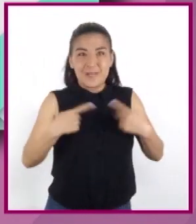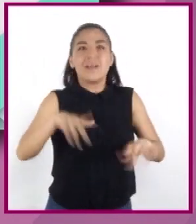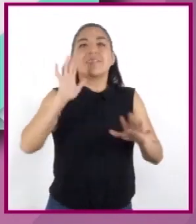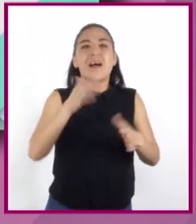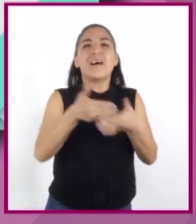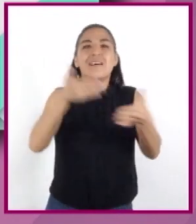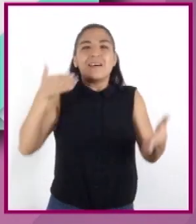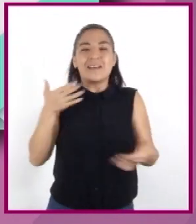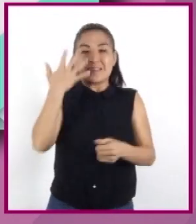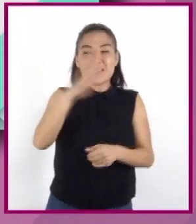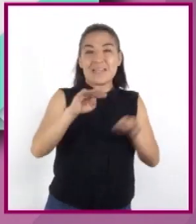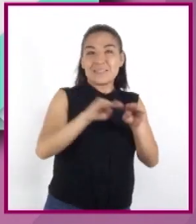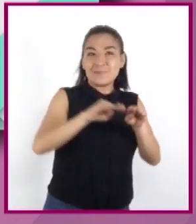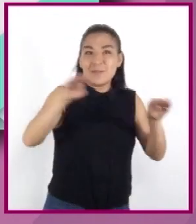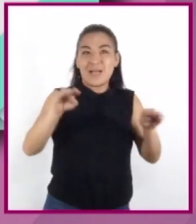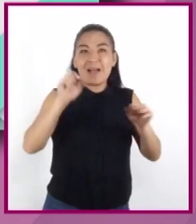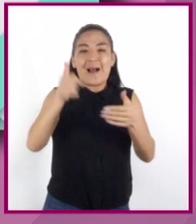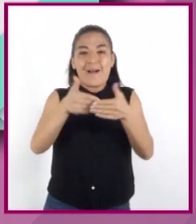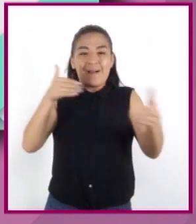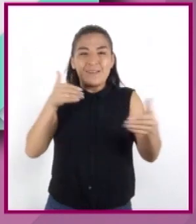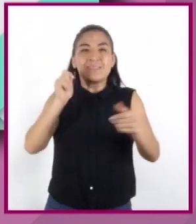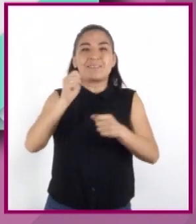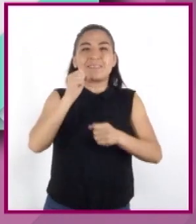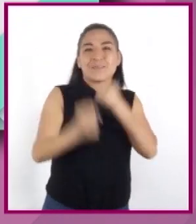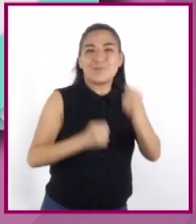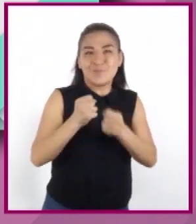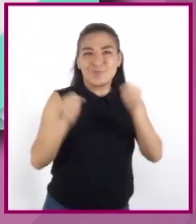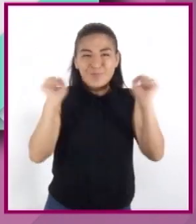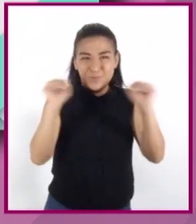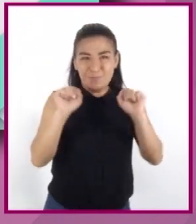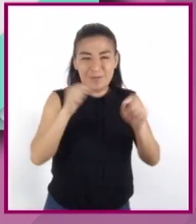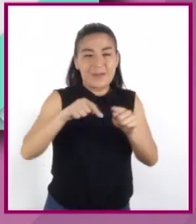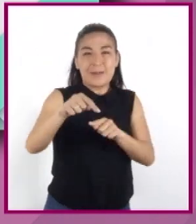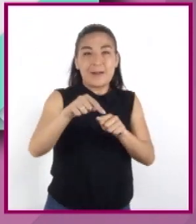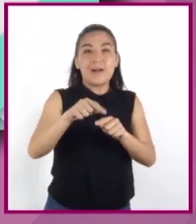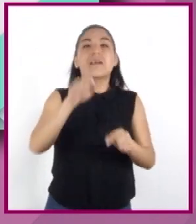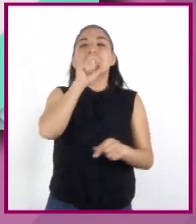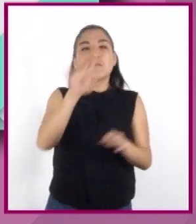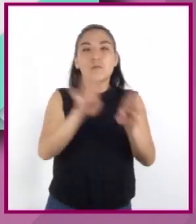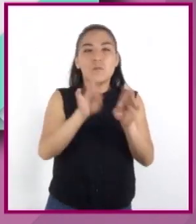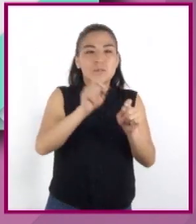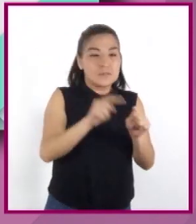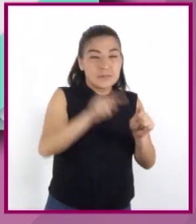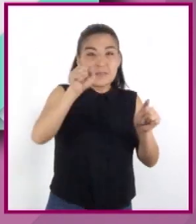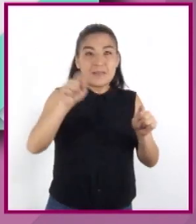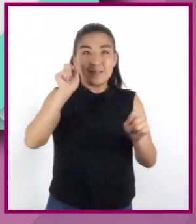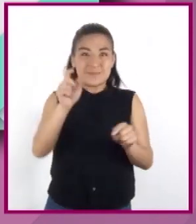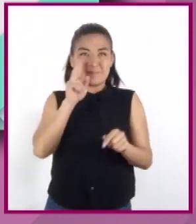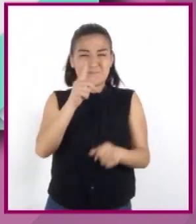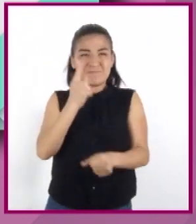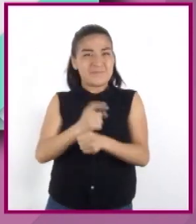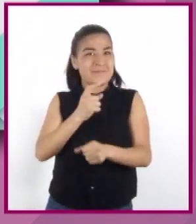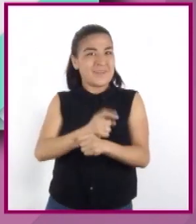10 metros avanzados al iniciar su registro. Además, que su gráfica no es como las que hemos